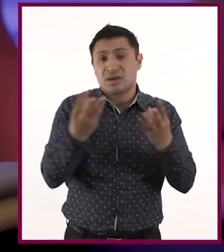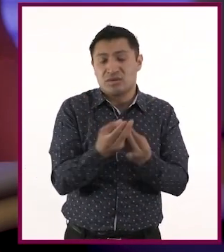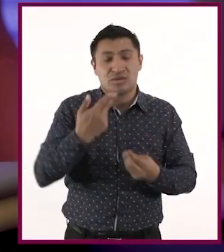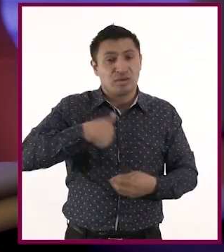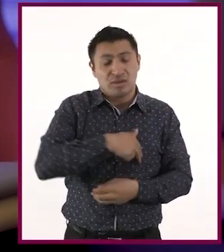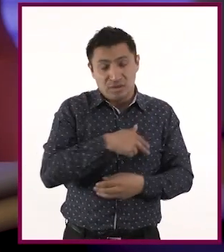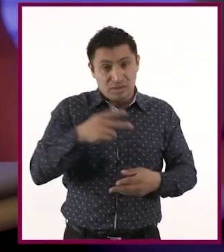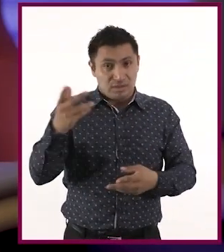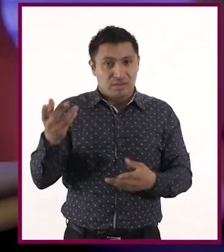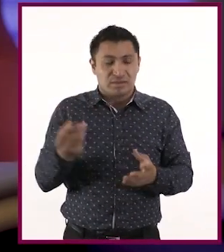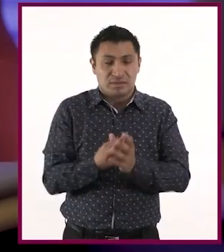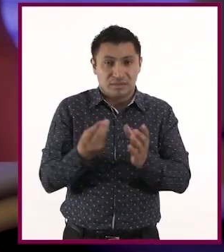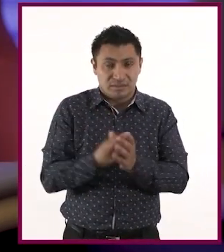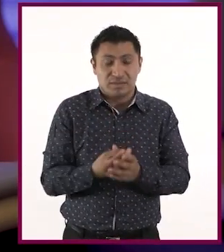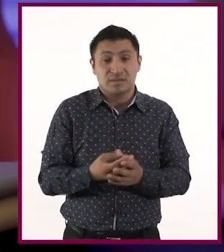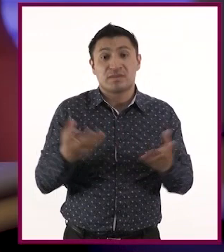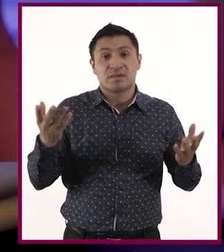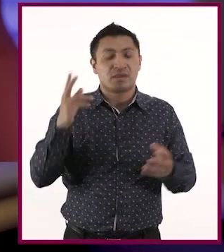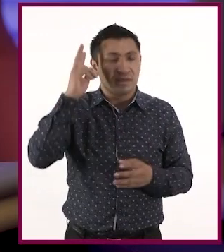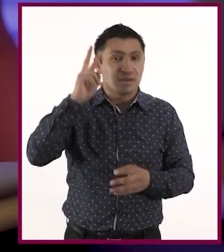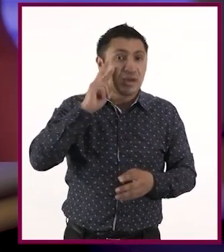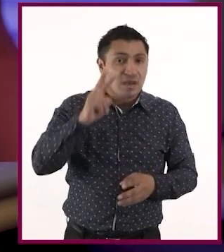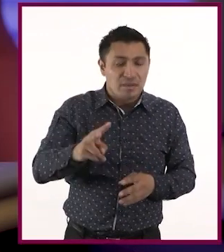con nosotros. Visítanos en